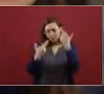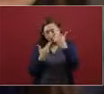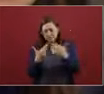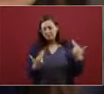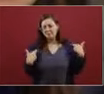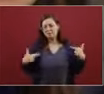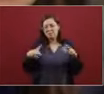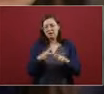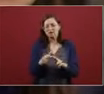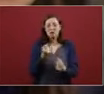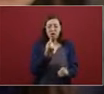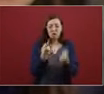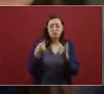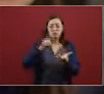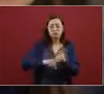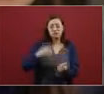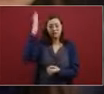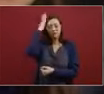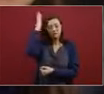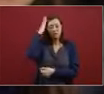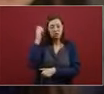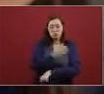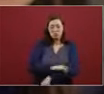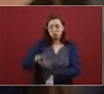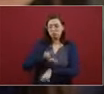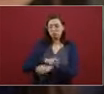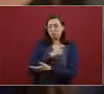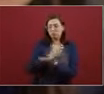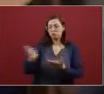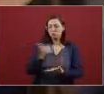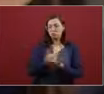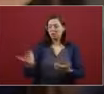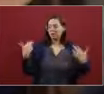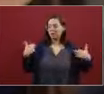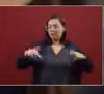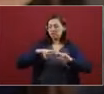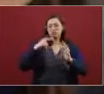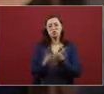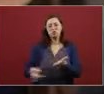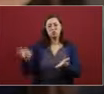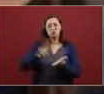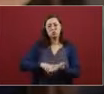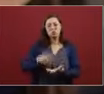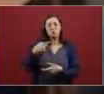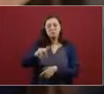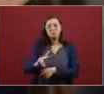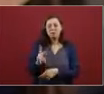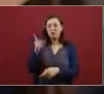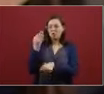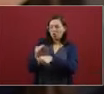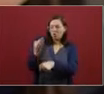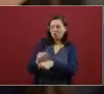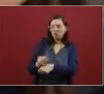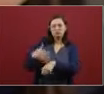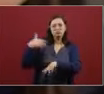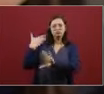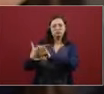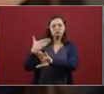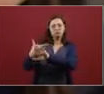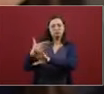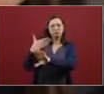hay todavía líderes de la coordinadora que están cobrando un sueldo como docentes y que se encuentran actualmente en protestas en contra de